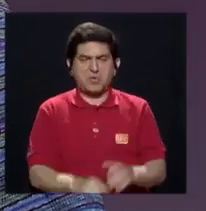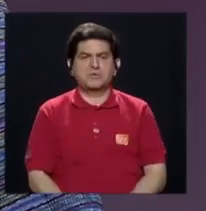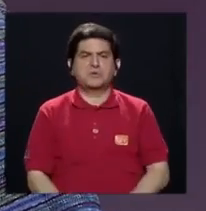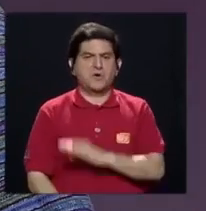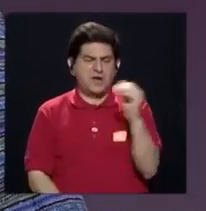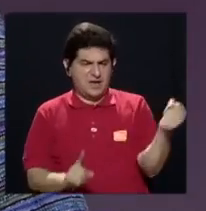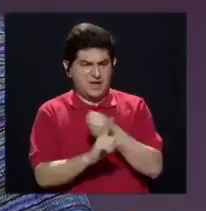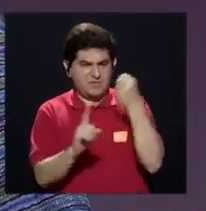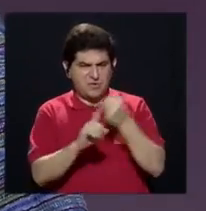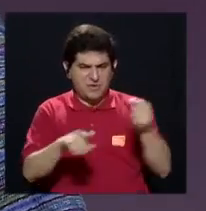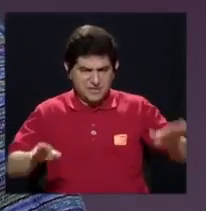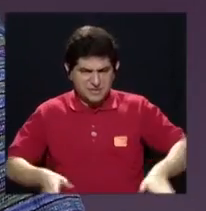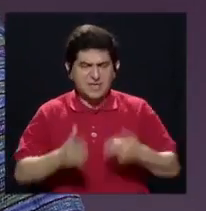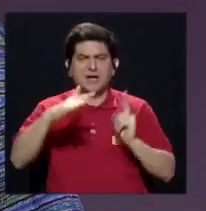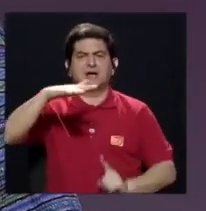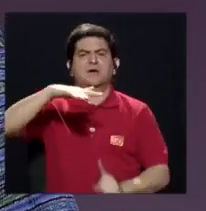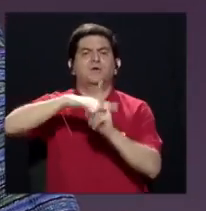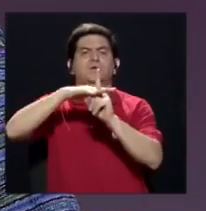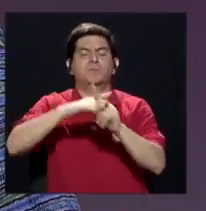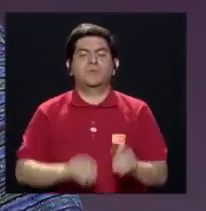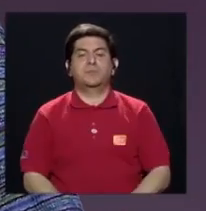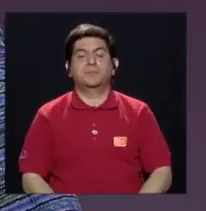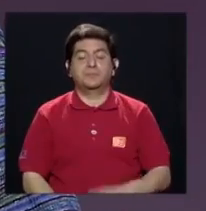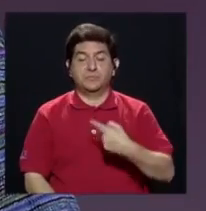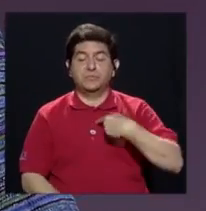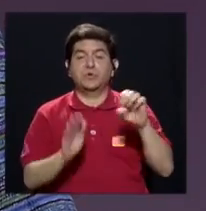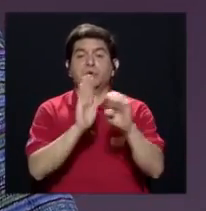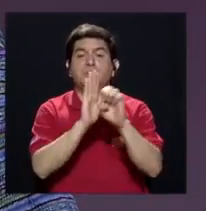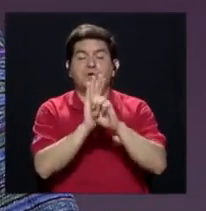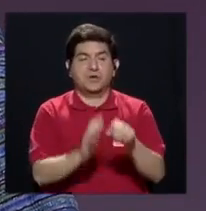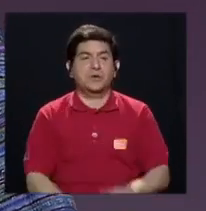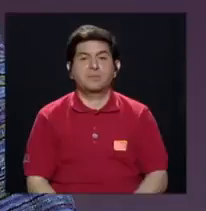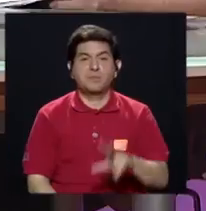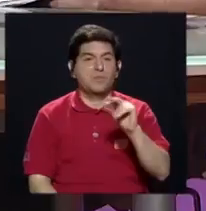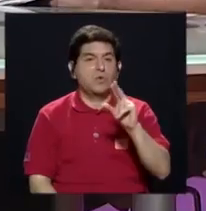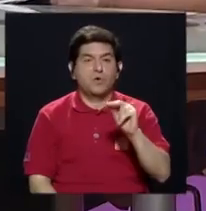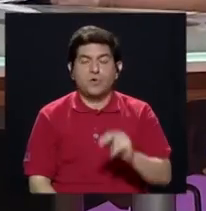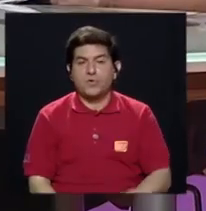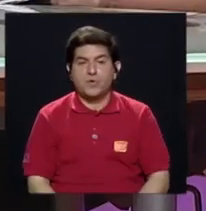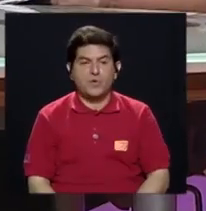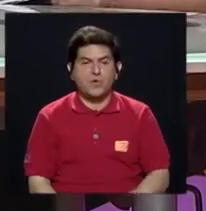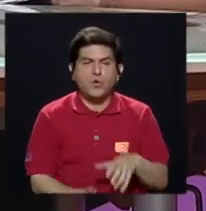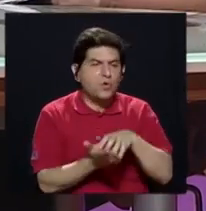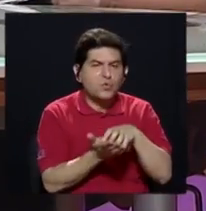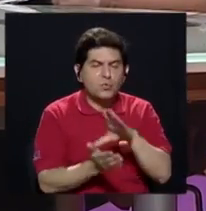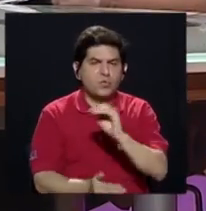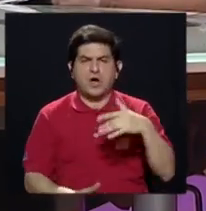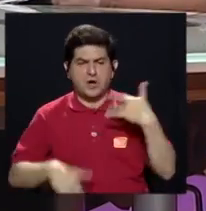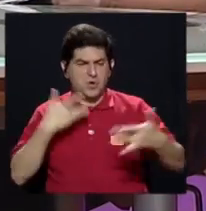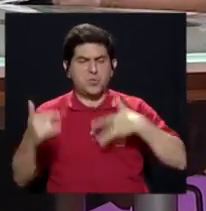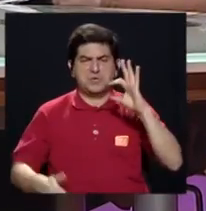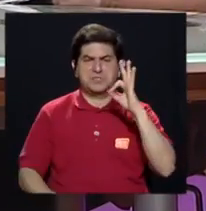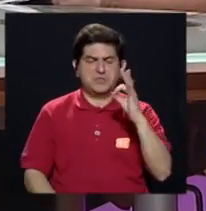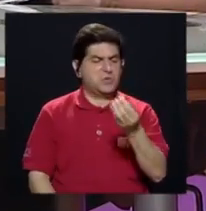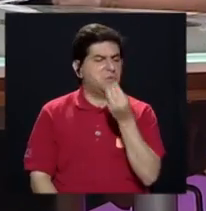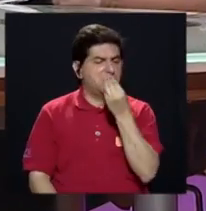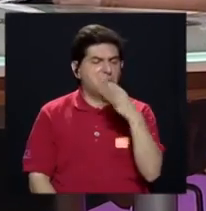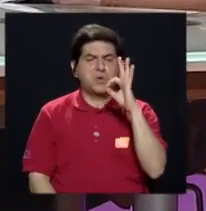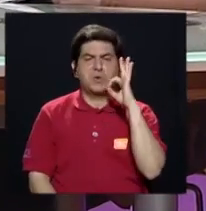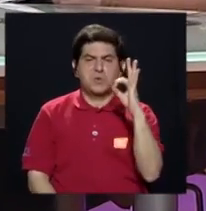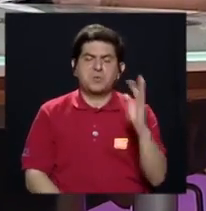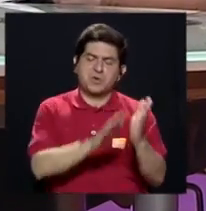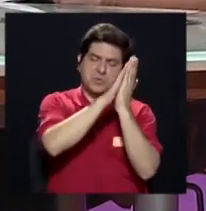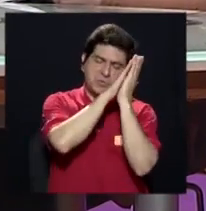la violencia si yo por ejemplo no me cuestiono o Siento que estoy bien porque me alimento bien